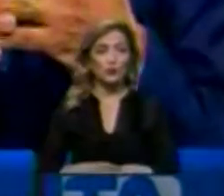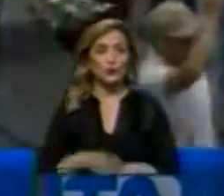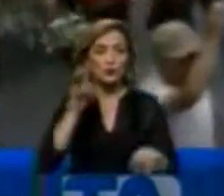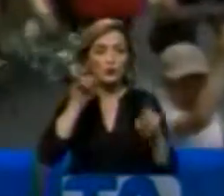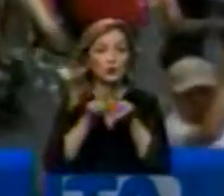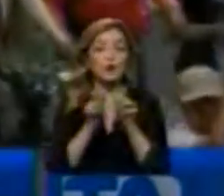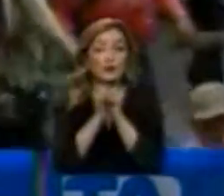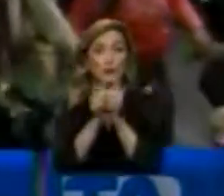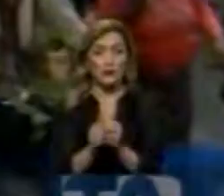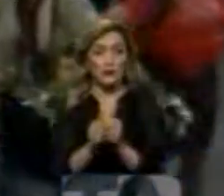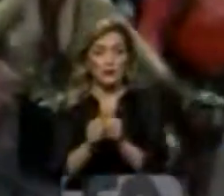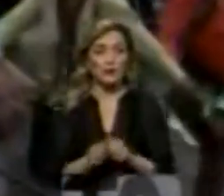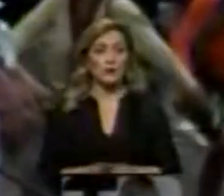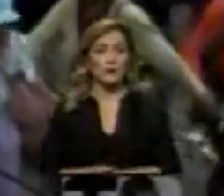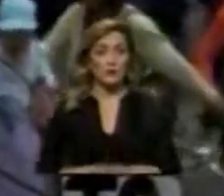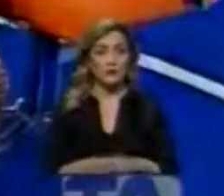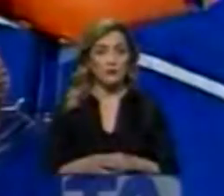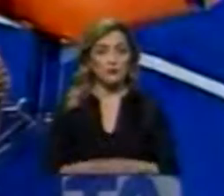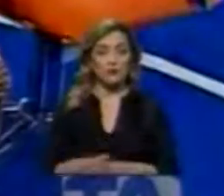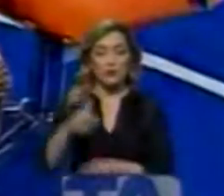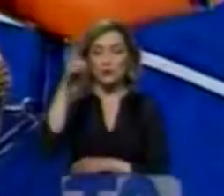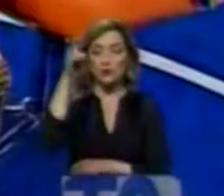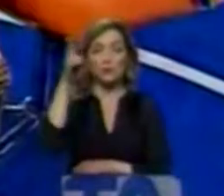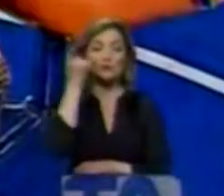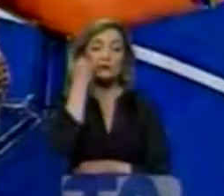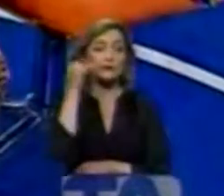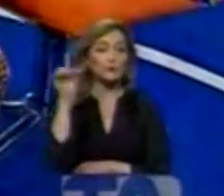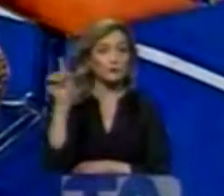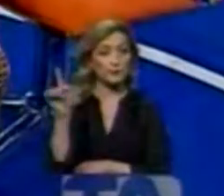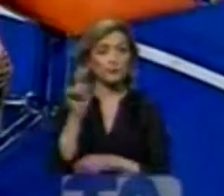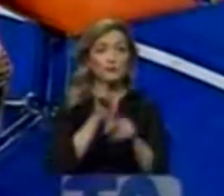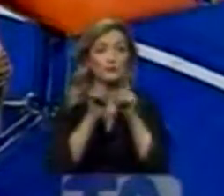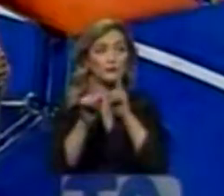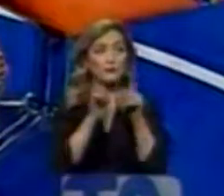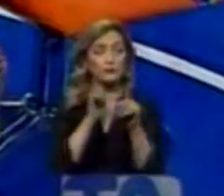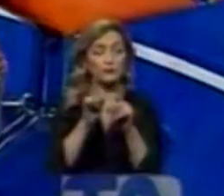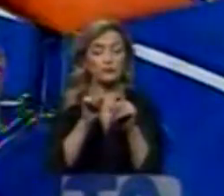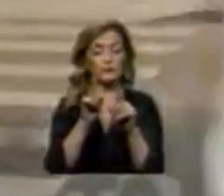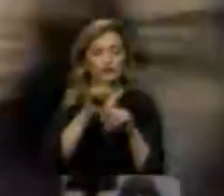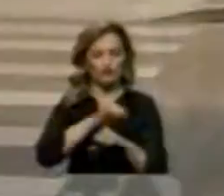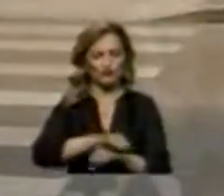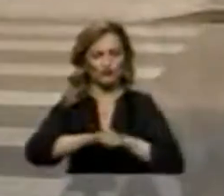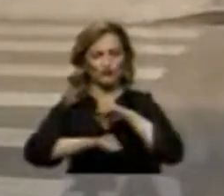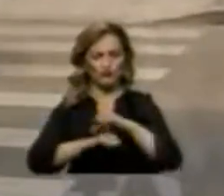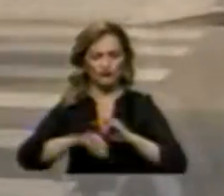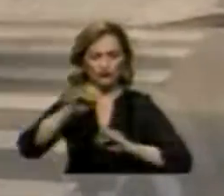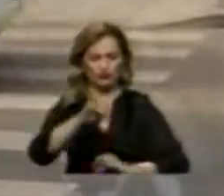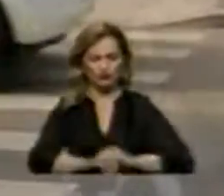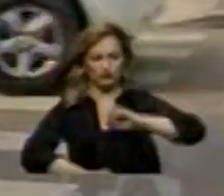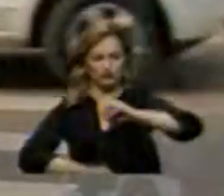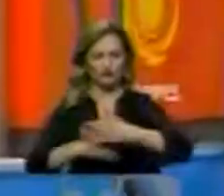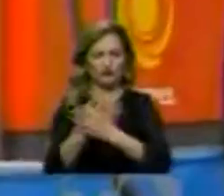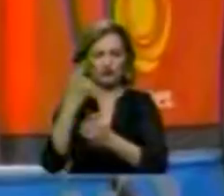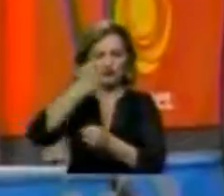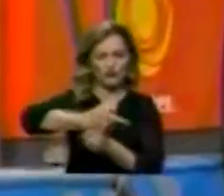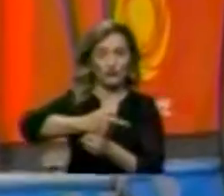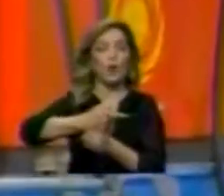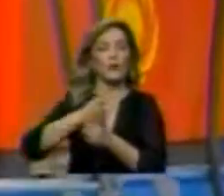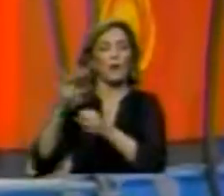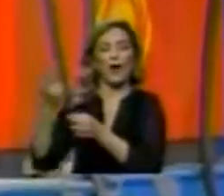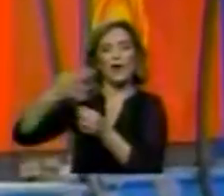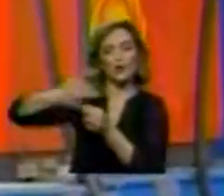conjunta. En otro tema, el líder indígena aseguró que los diálogos para la construcción de un nuevo decreto sobre los subsidios a los